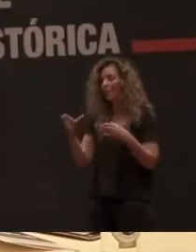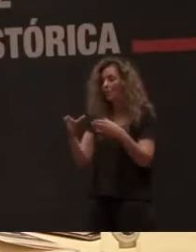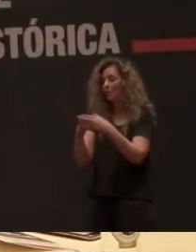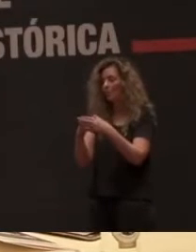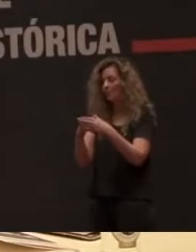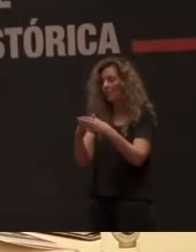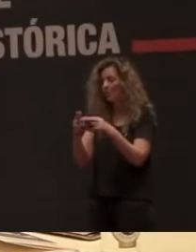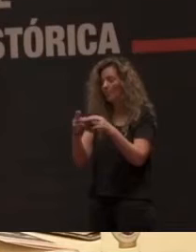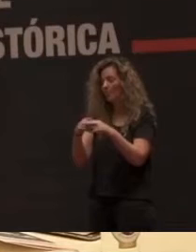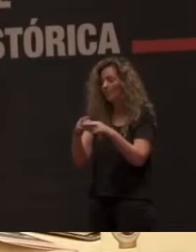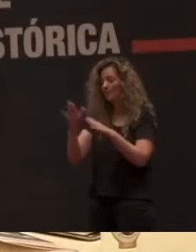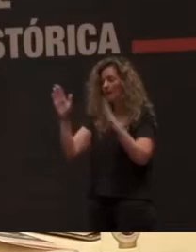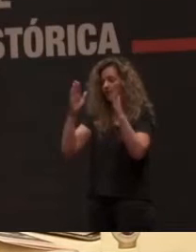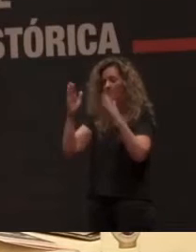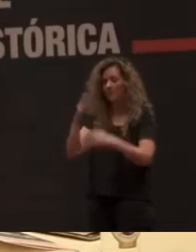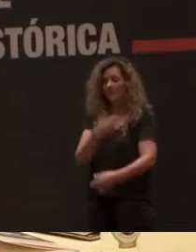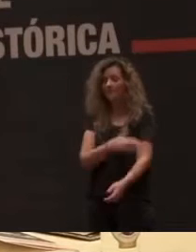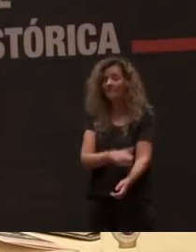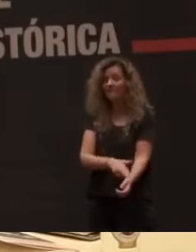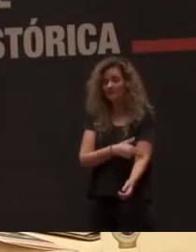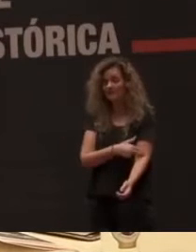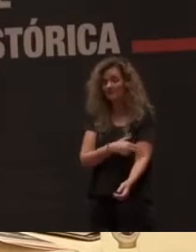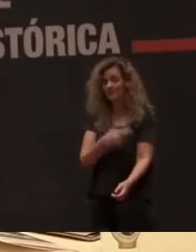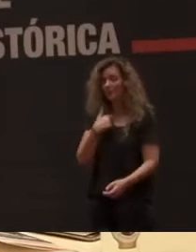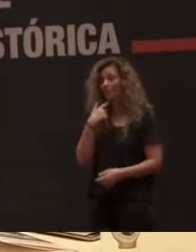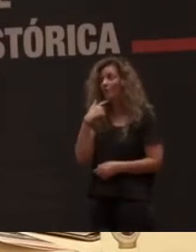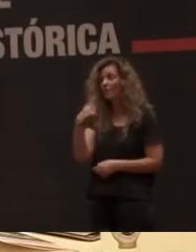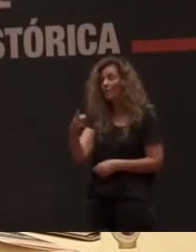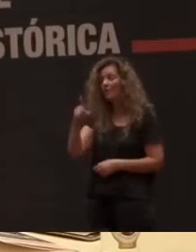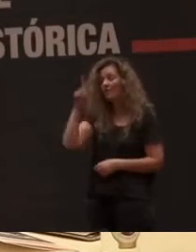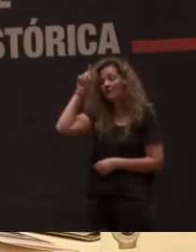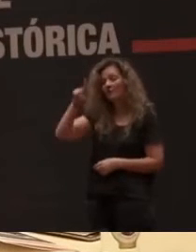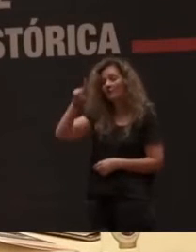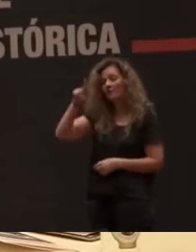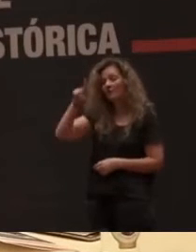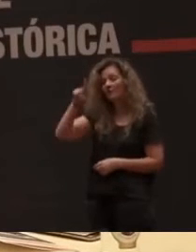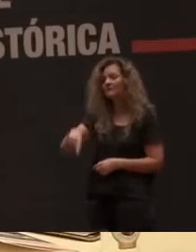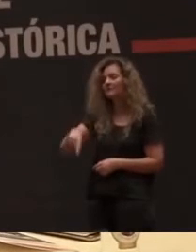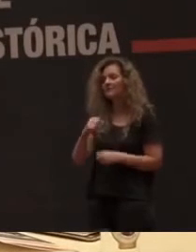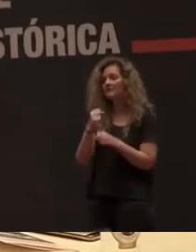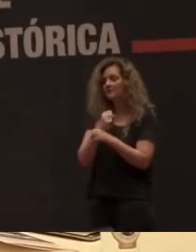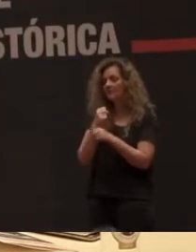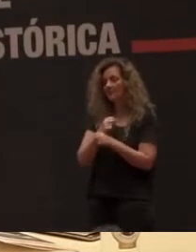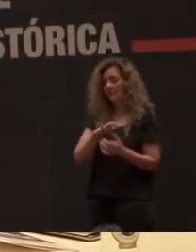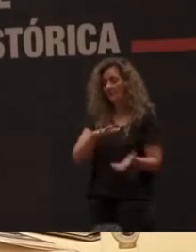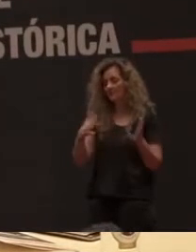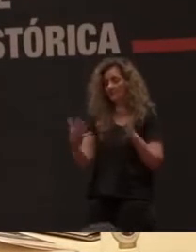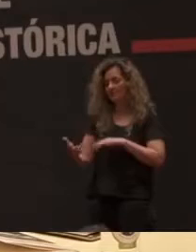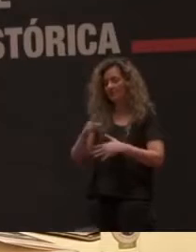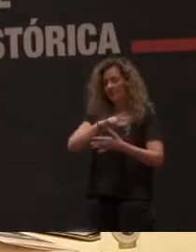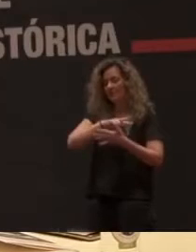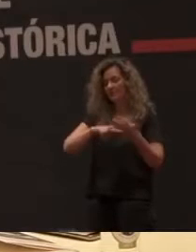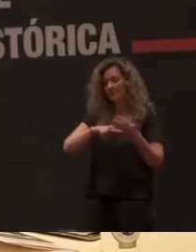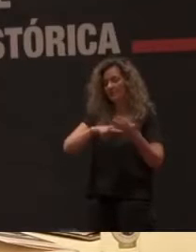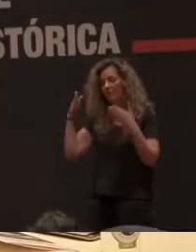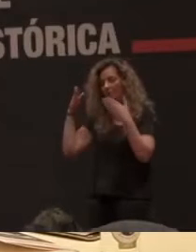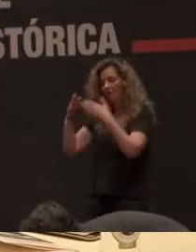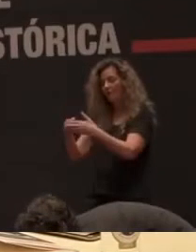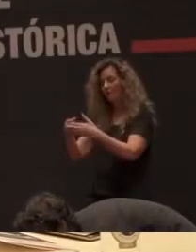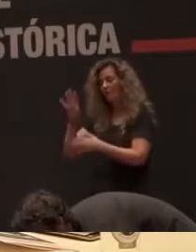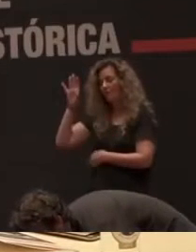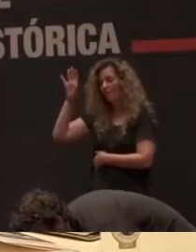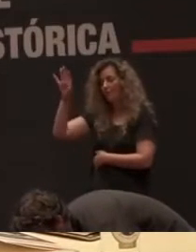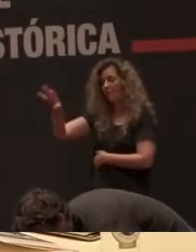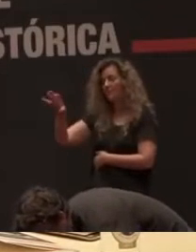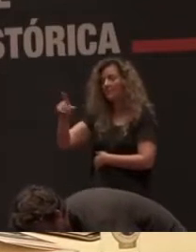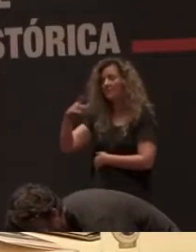do franquismo. Por eso, antes, o profesor Prada tamén traballou en explicar a transición que realiza como o fondo do país, afirma